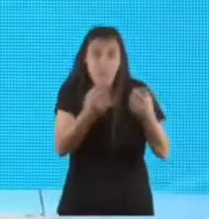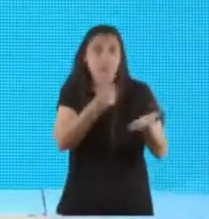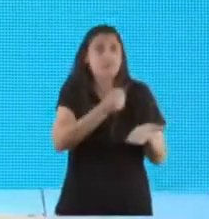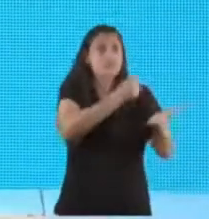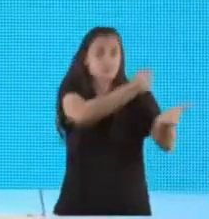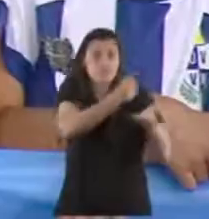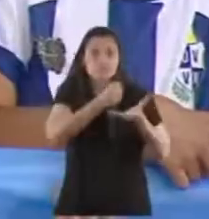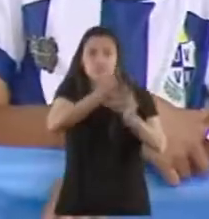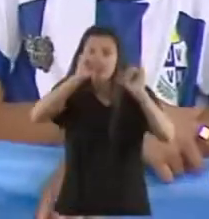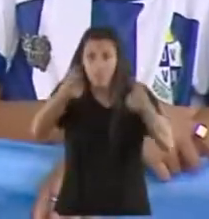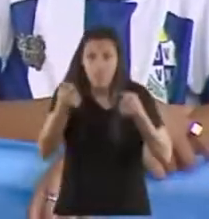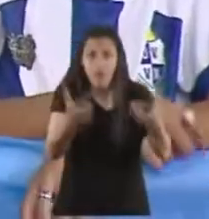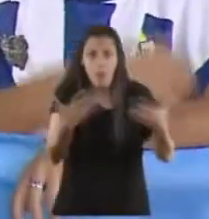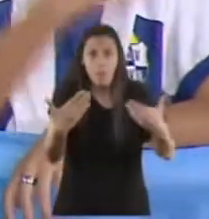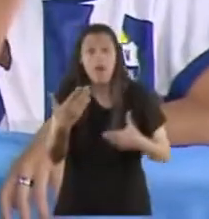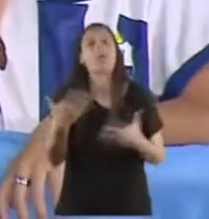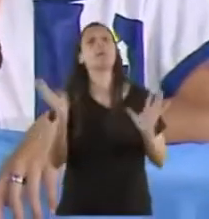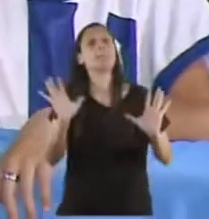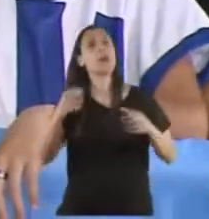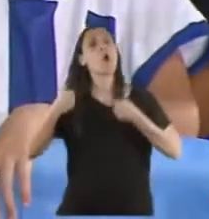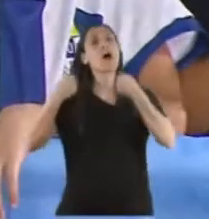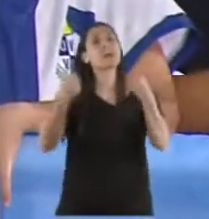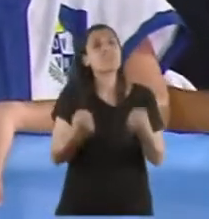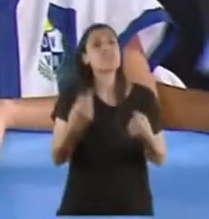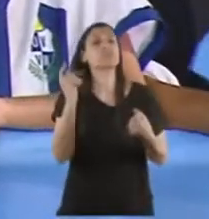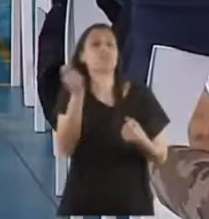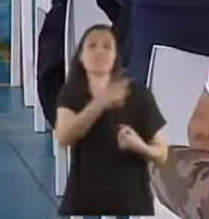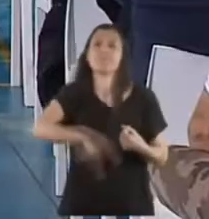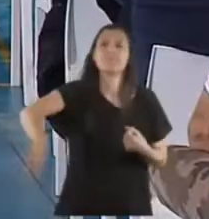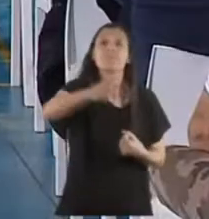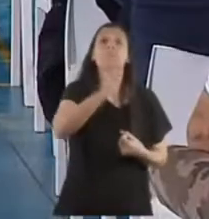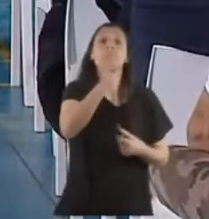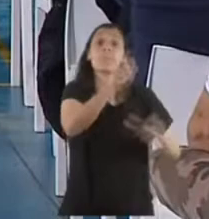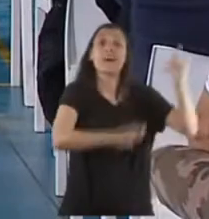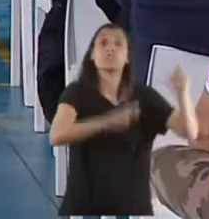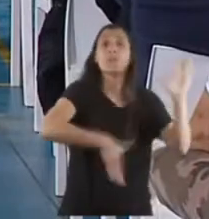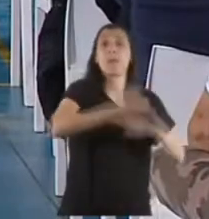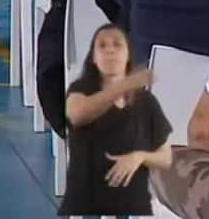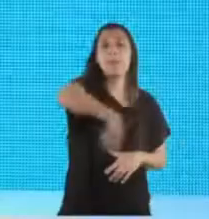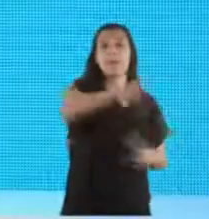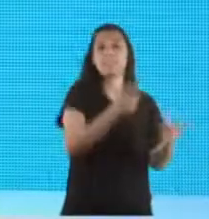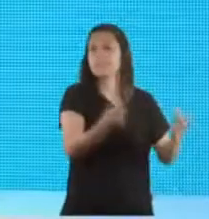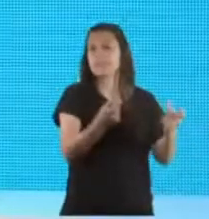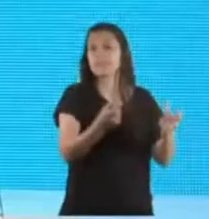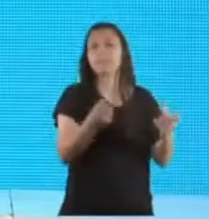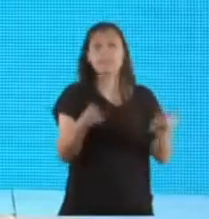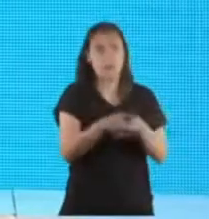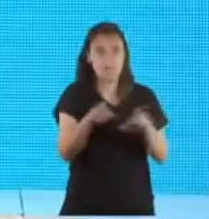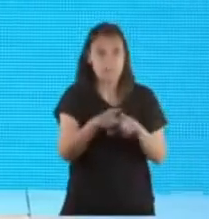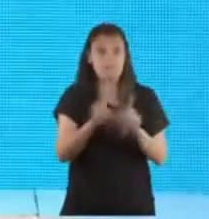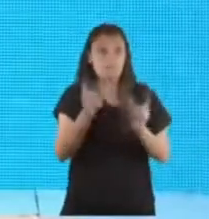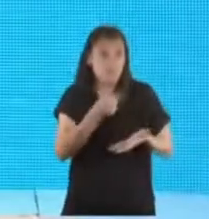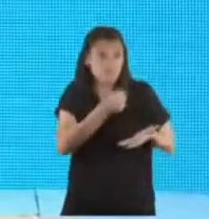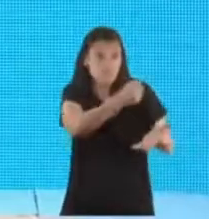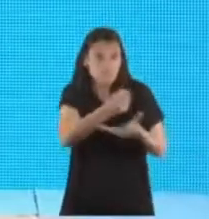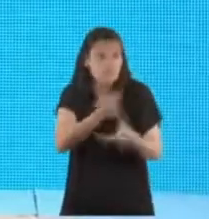subsidiada sea un esfuerzo que llegue a aquellos que más lo necesitan. Porque la segmentación es